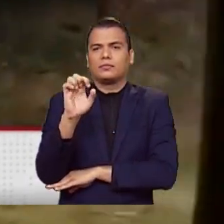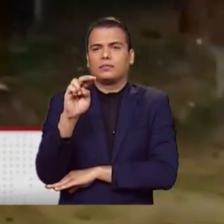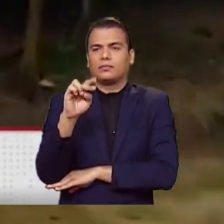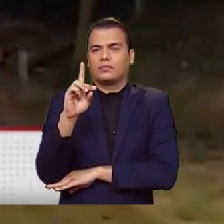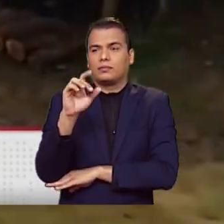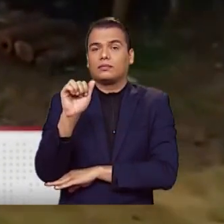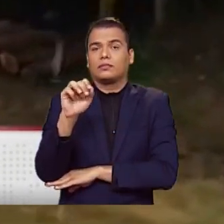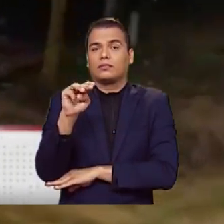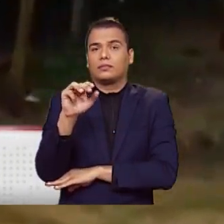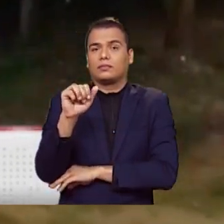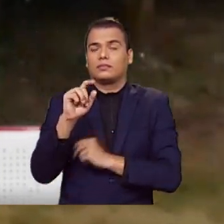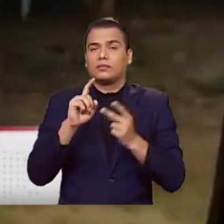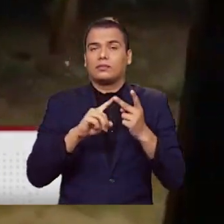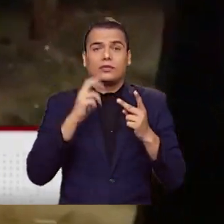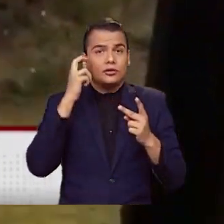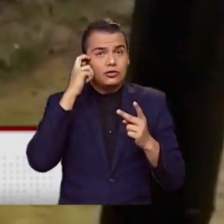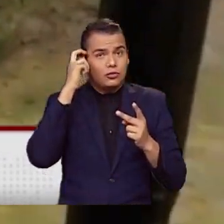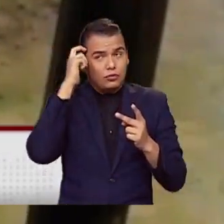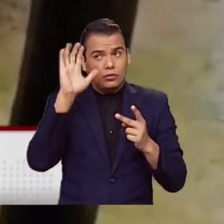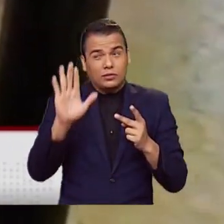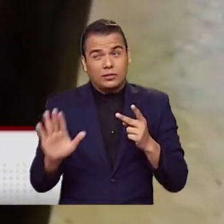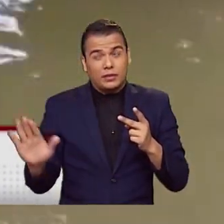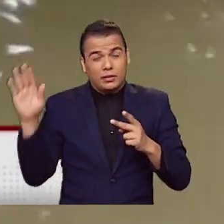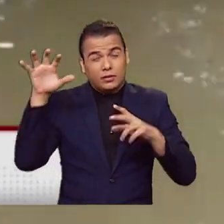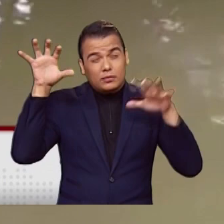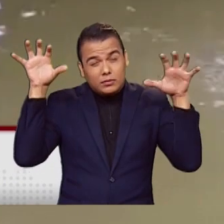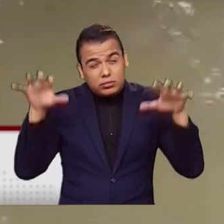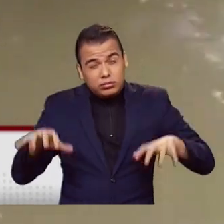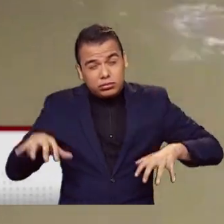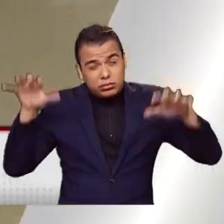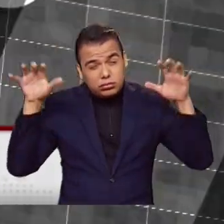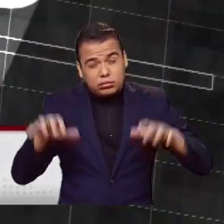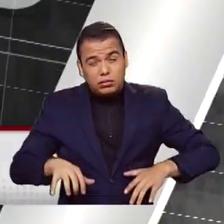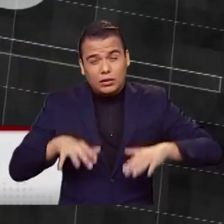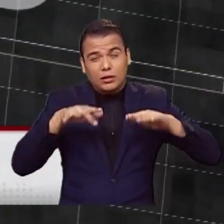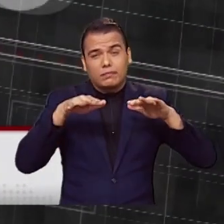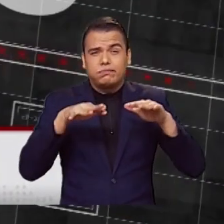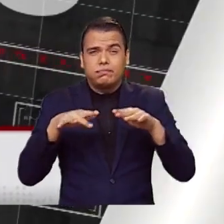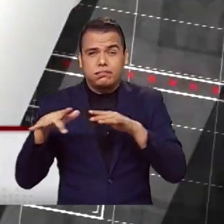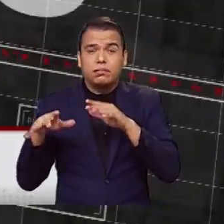En Chocó arrecia el invierno. En Cauca mueren dos personas ahogadas.